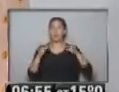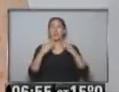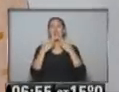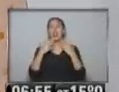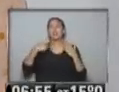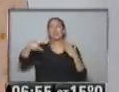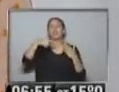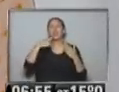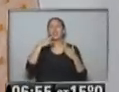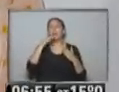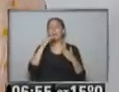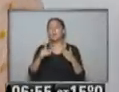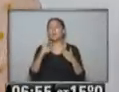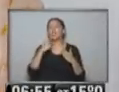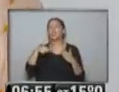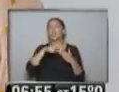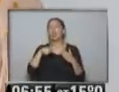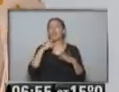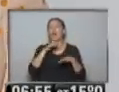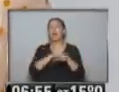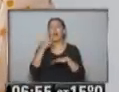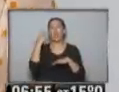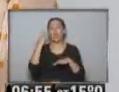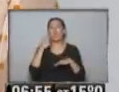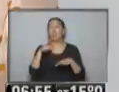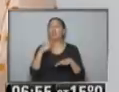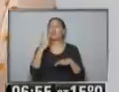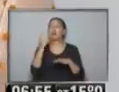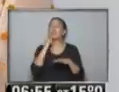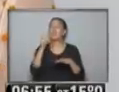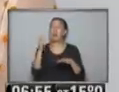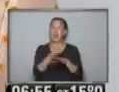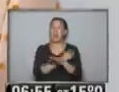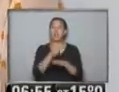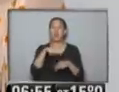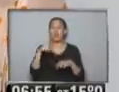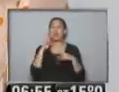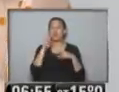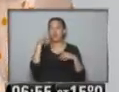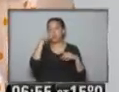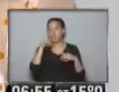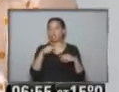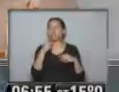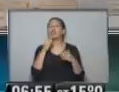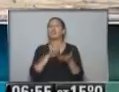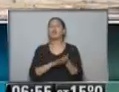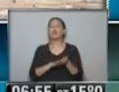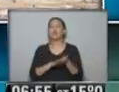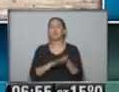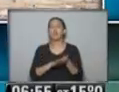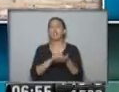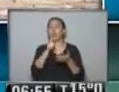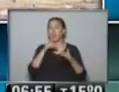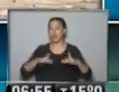todos por los mensajes, a todos los amigos de Nadia. Dos de los anticipos que tendremos en minutos en Visión 7. El primero de ellos tiene que ver con